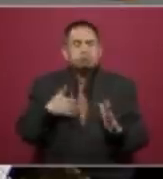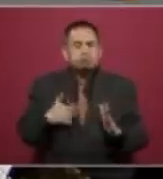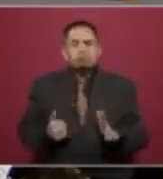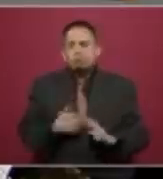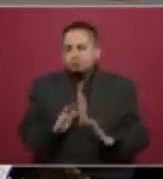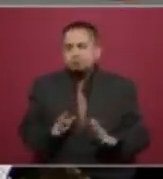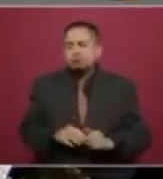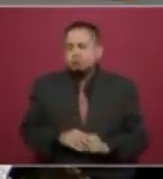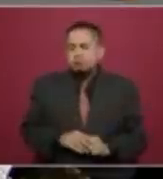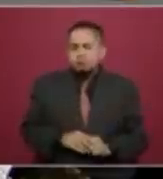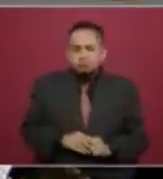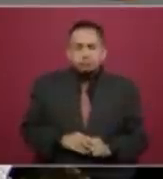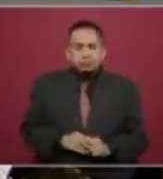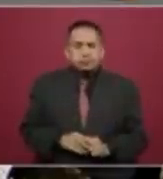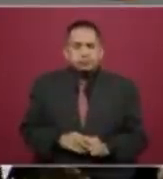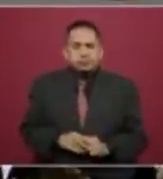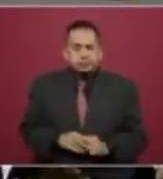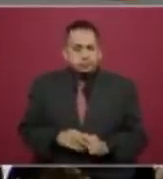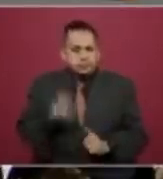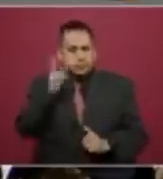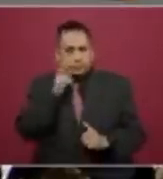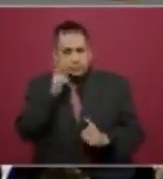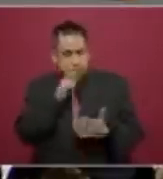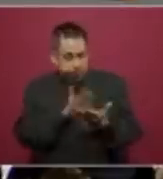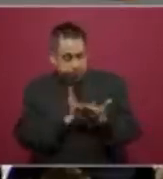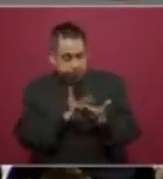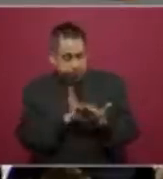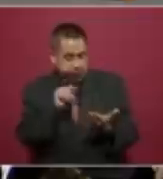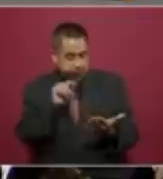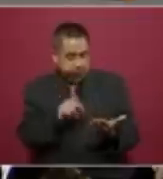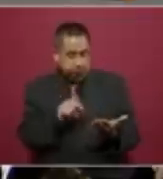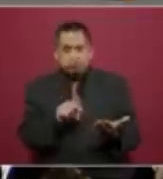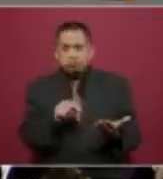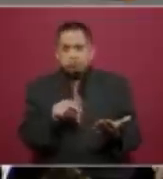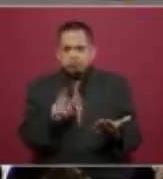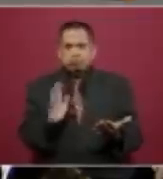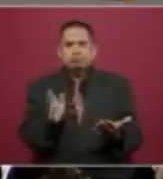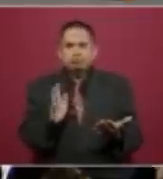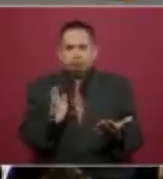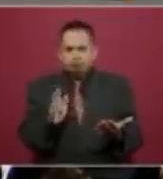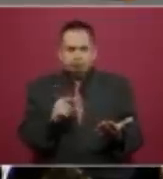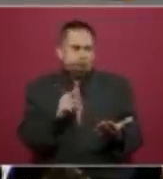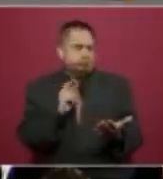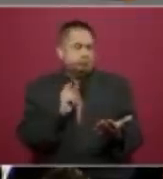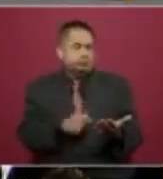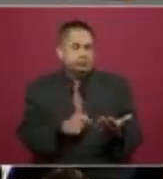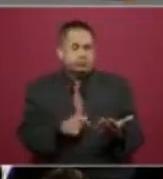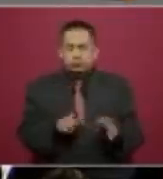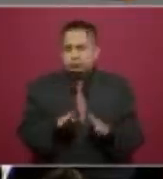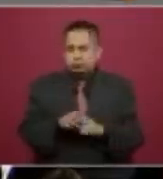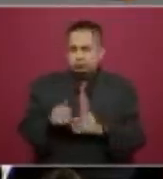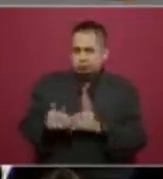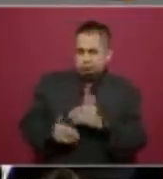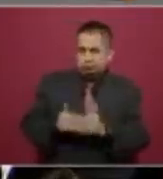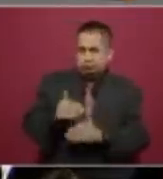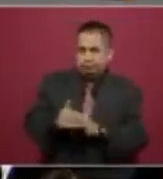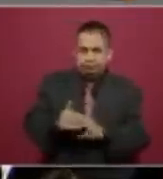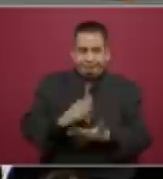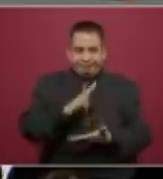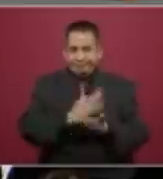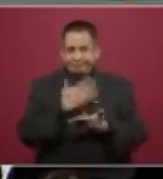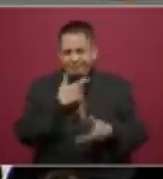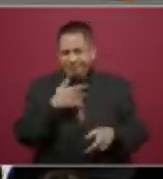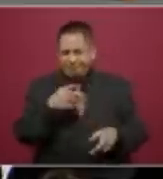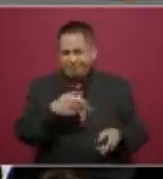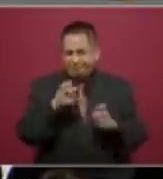con hechos lo que ha significado el avance